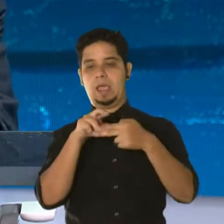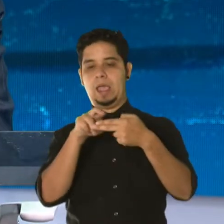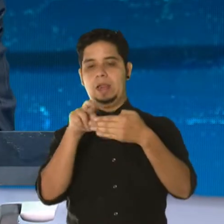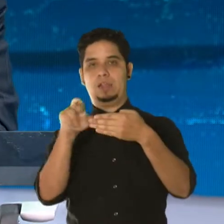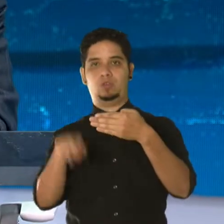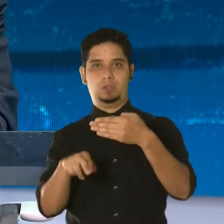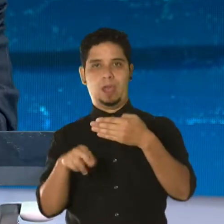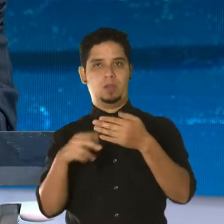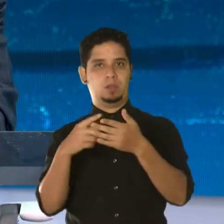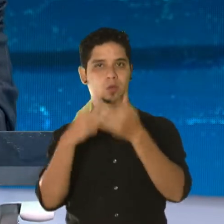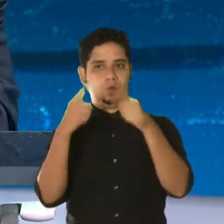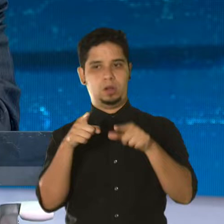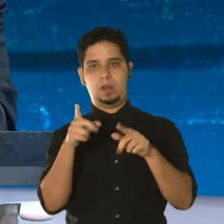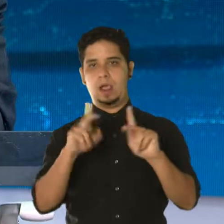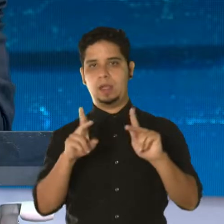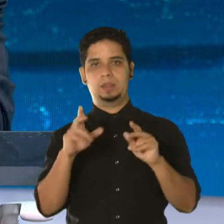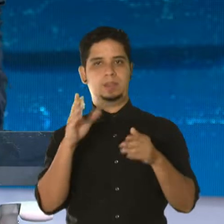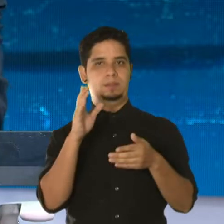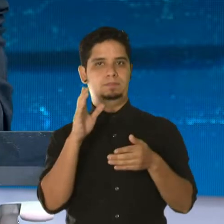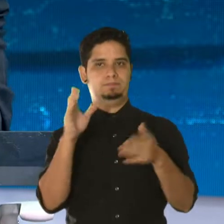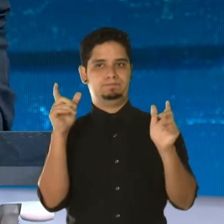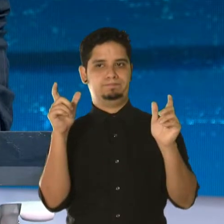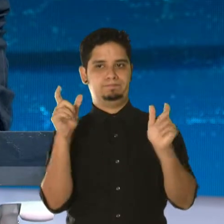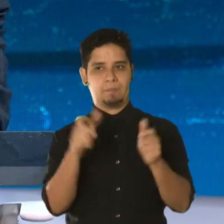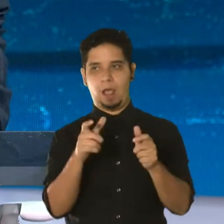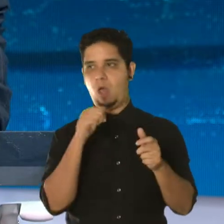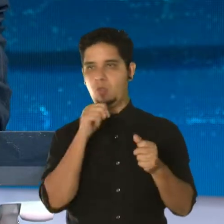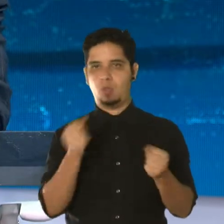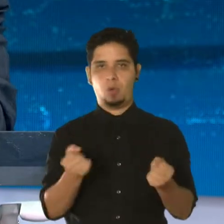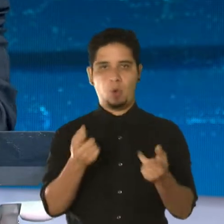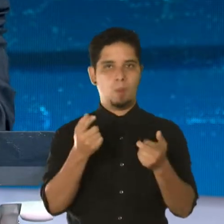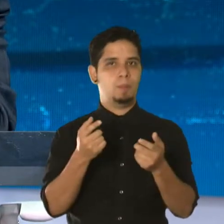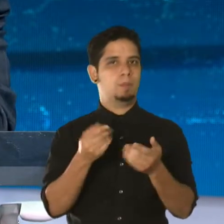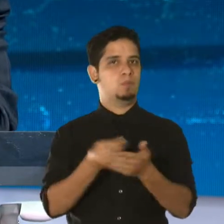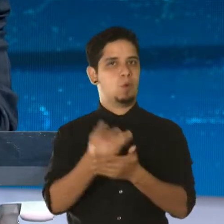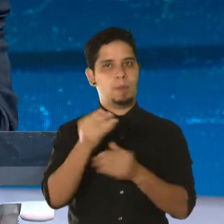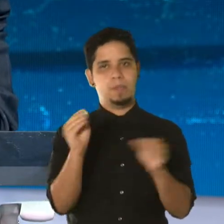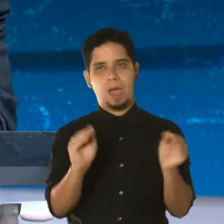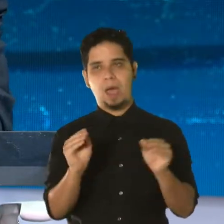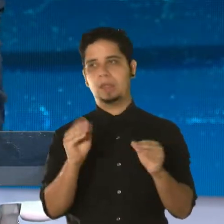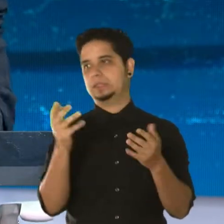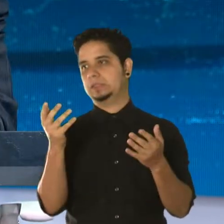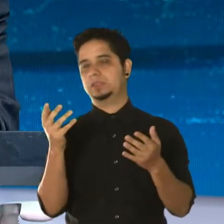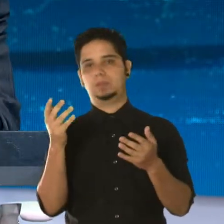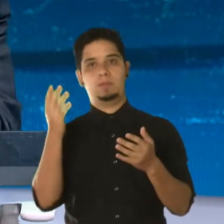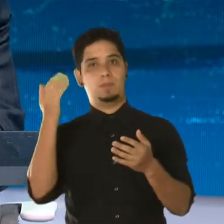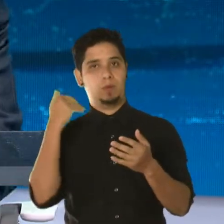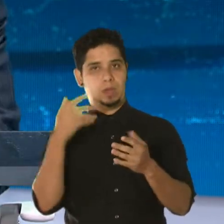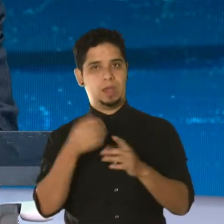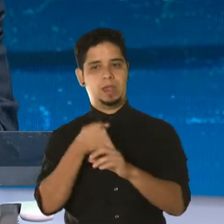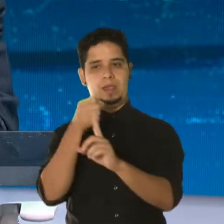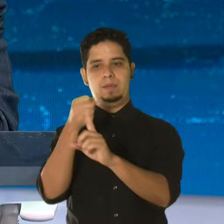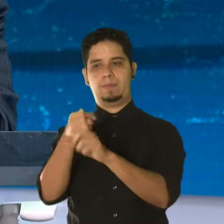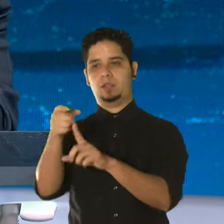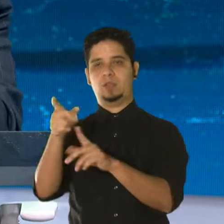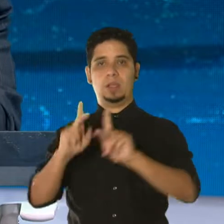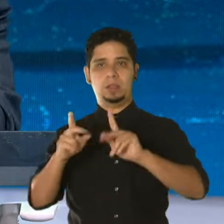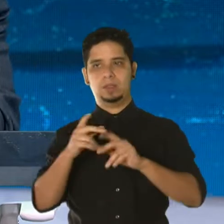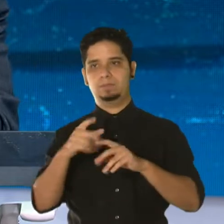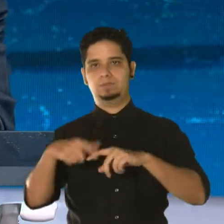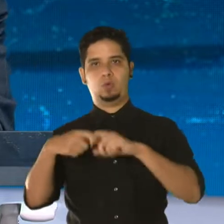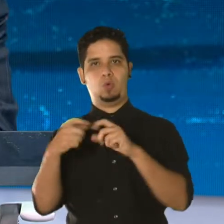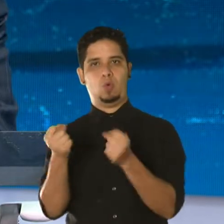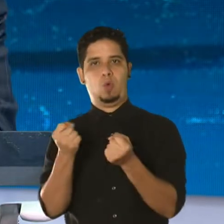productividad baja, ¿verdad? Y se ven todos los índices cambiando por efecto del impacto que tienen las personas. Entonces es